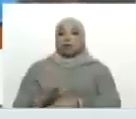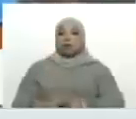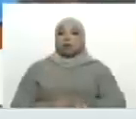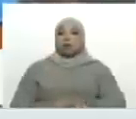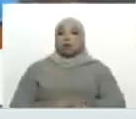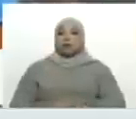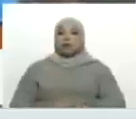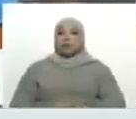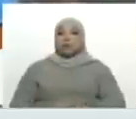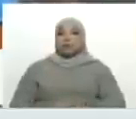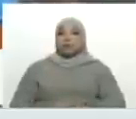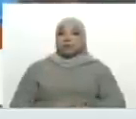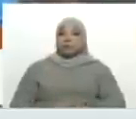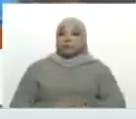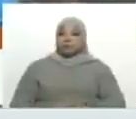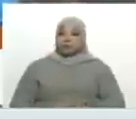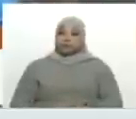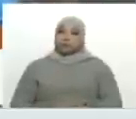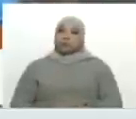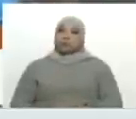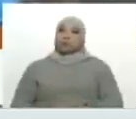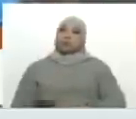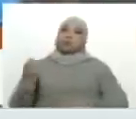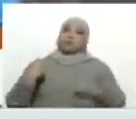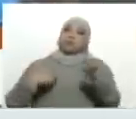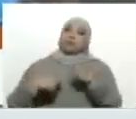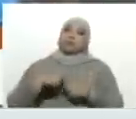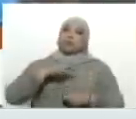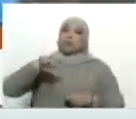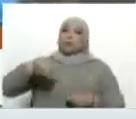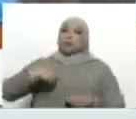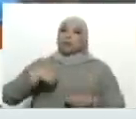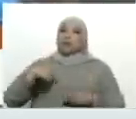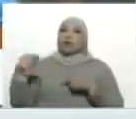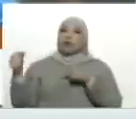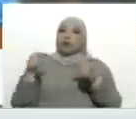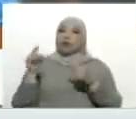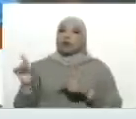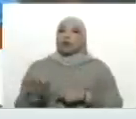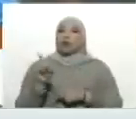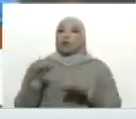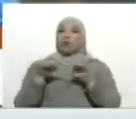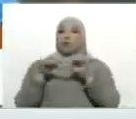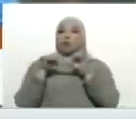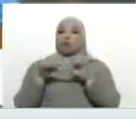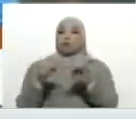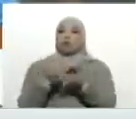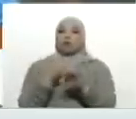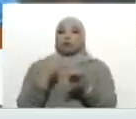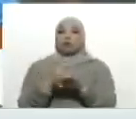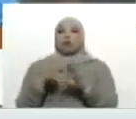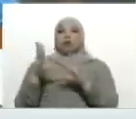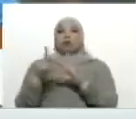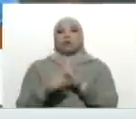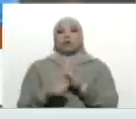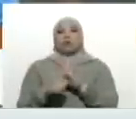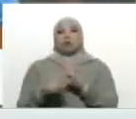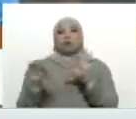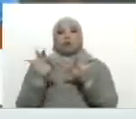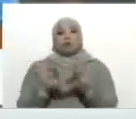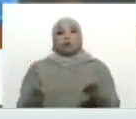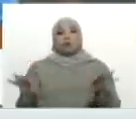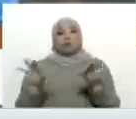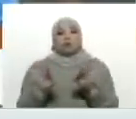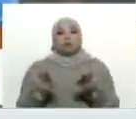con este bombardeo discurso único permanente nos han robado todos los sentidos comunes no